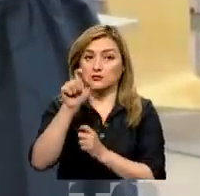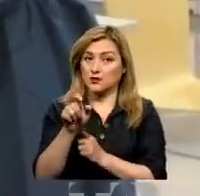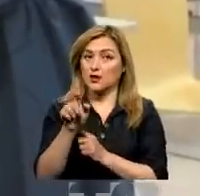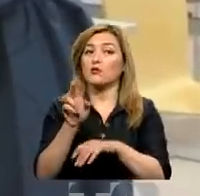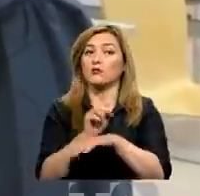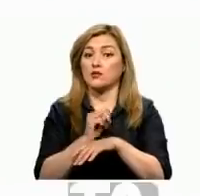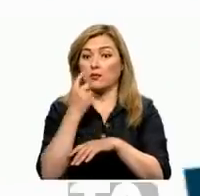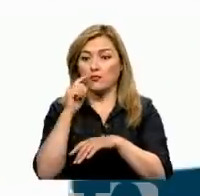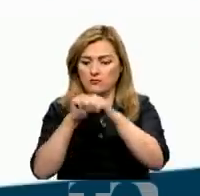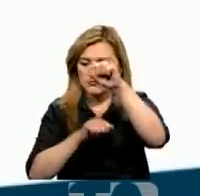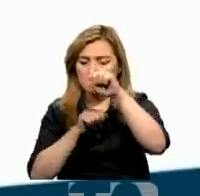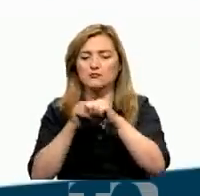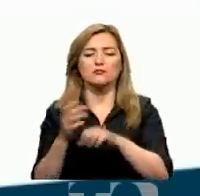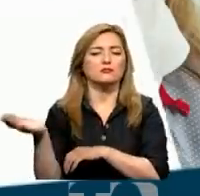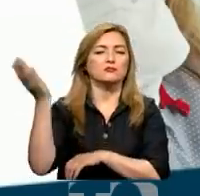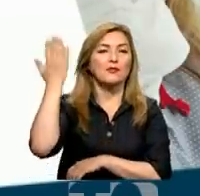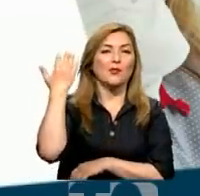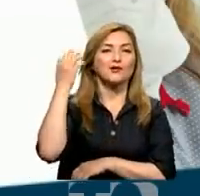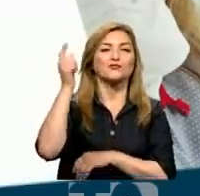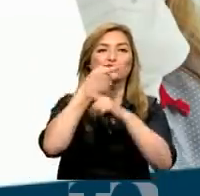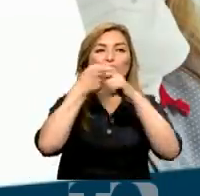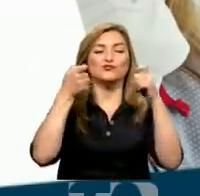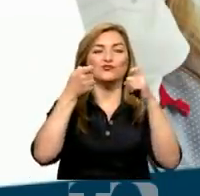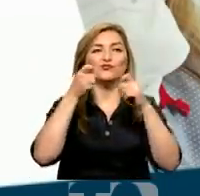Desde marzo de 2020 en Ecuador se han procesado